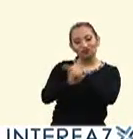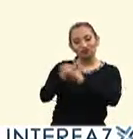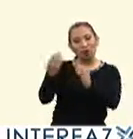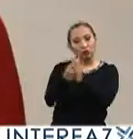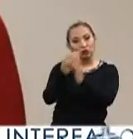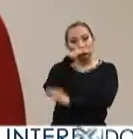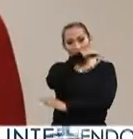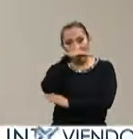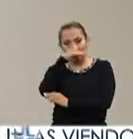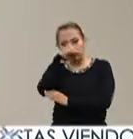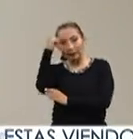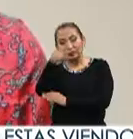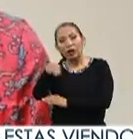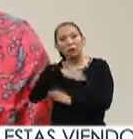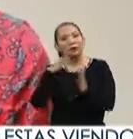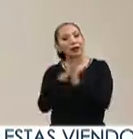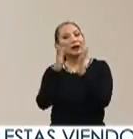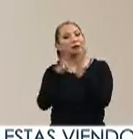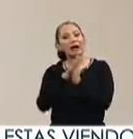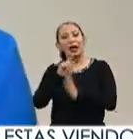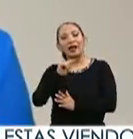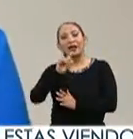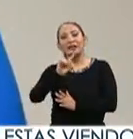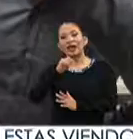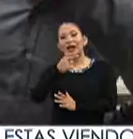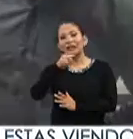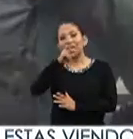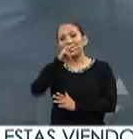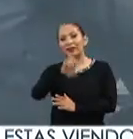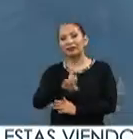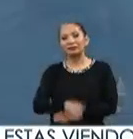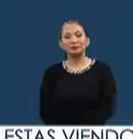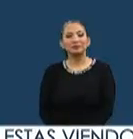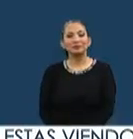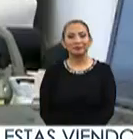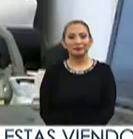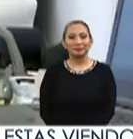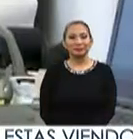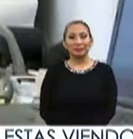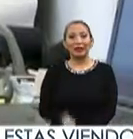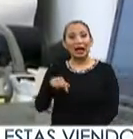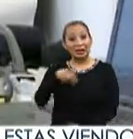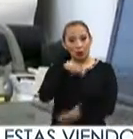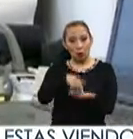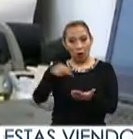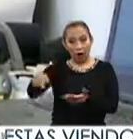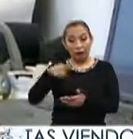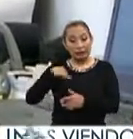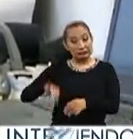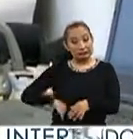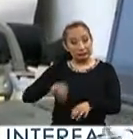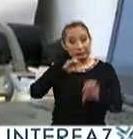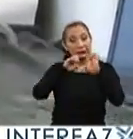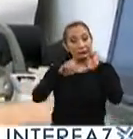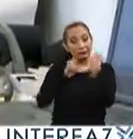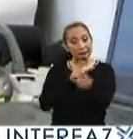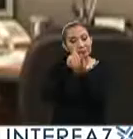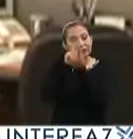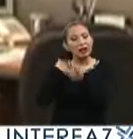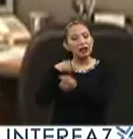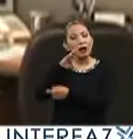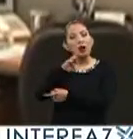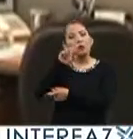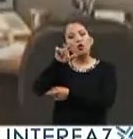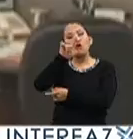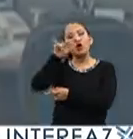de cursos gratuitos donde participa Televisión Educativa. En el estudio, una interesante entrevista sobre